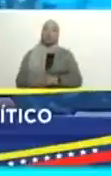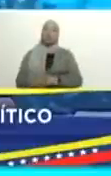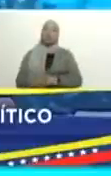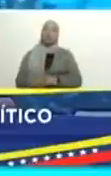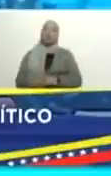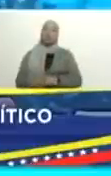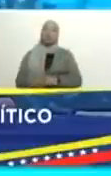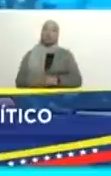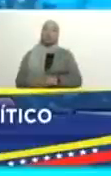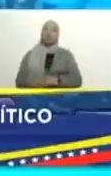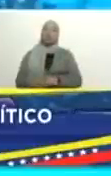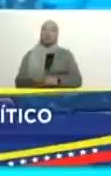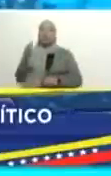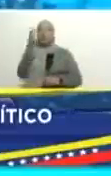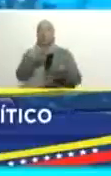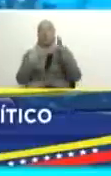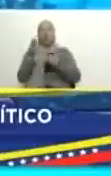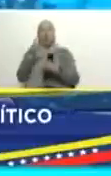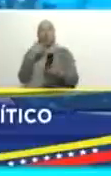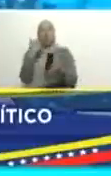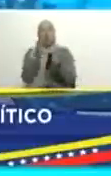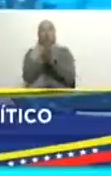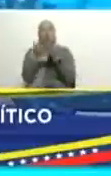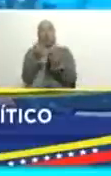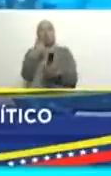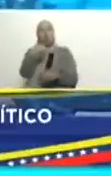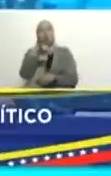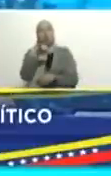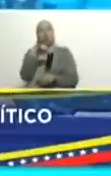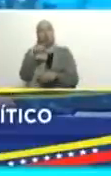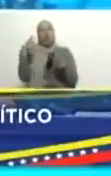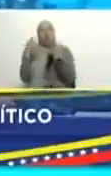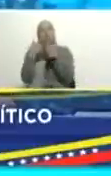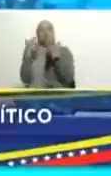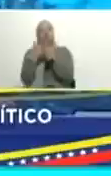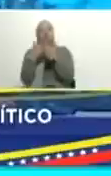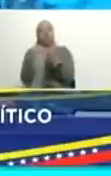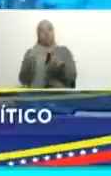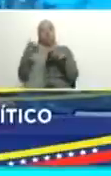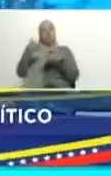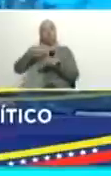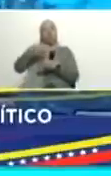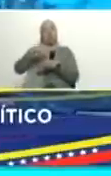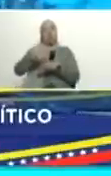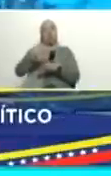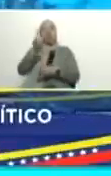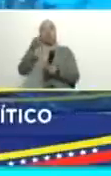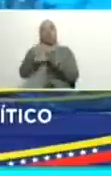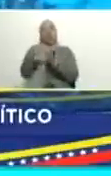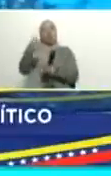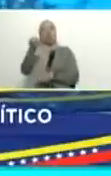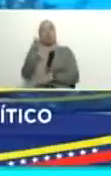Yo tengo aquí un recuerdito, pues. Las guarimbas cuando ganamos las elecciones